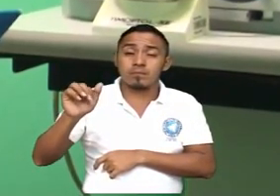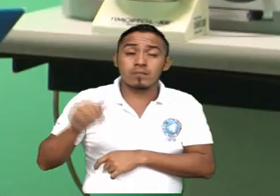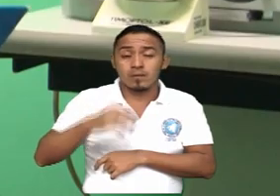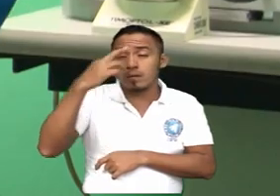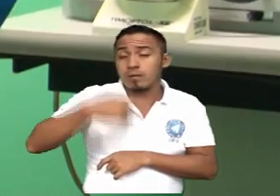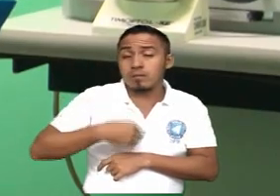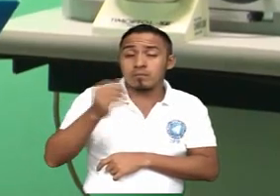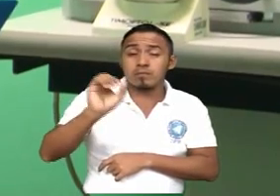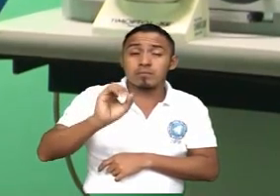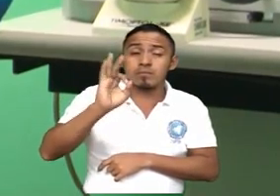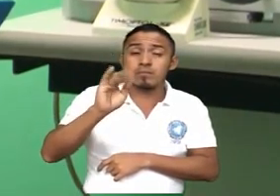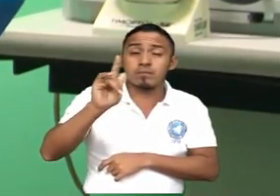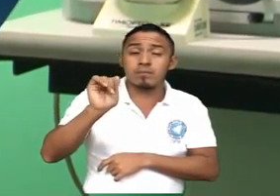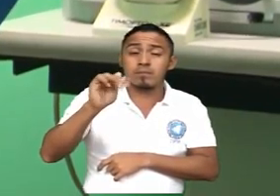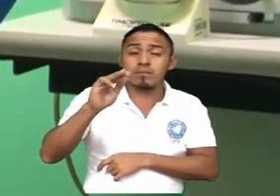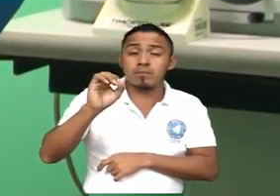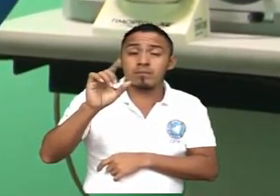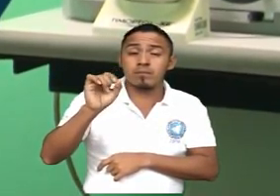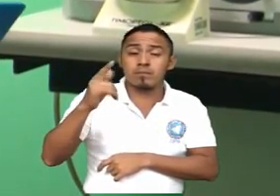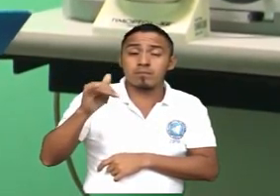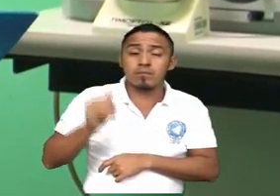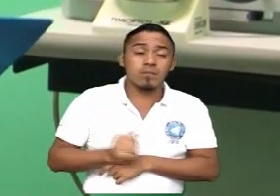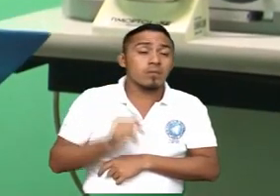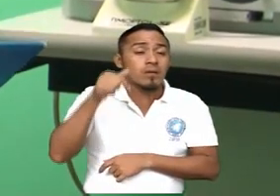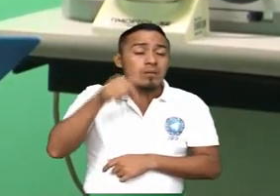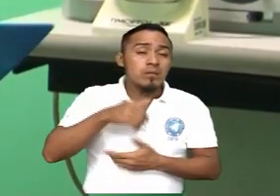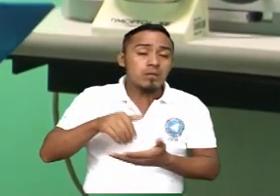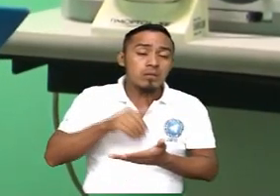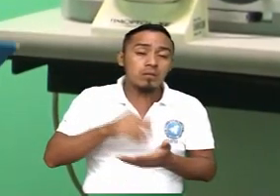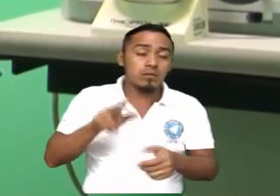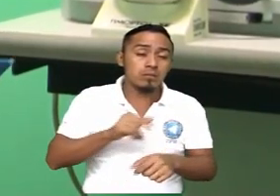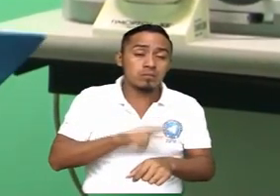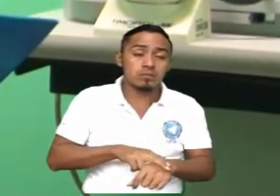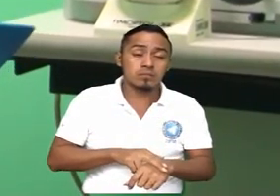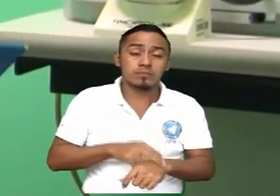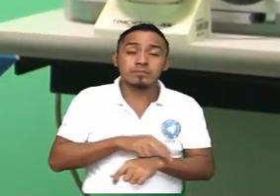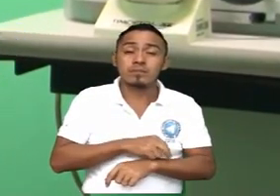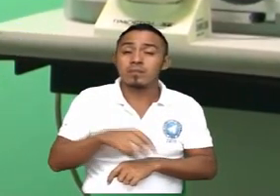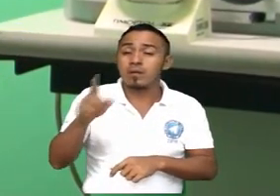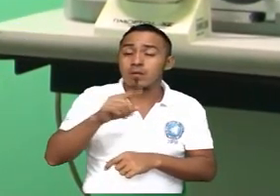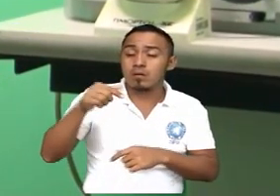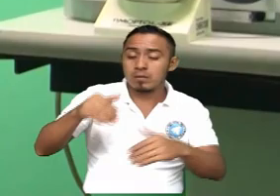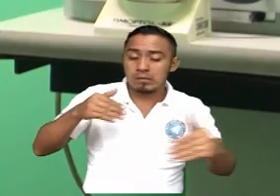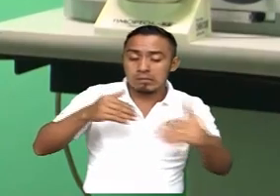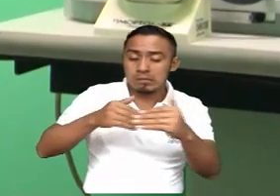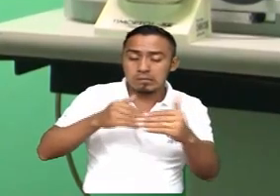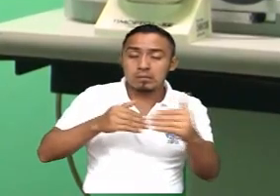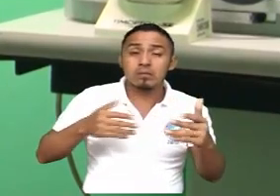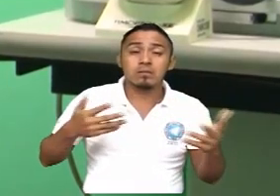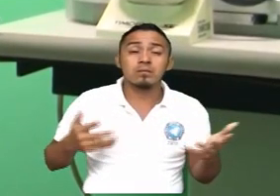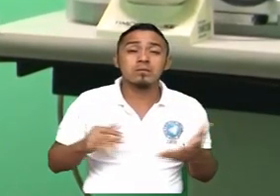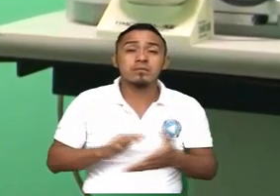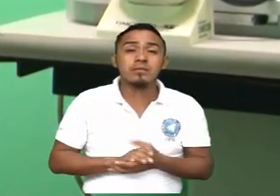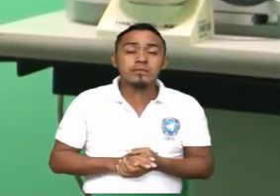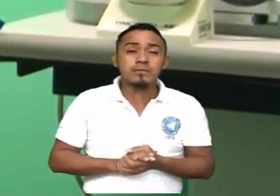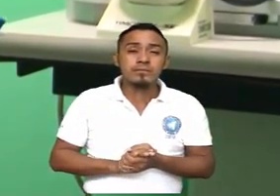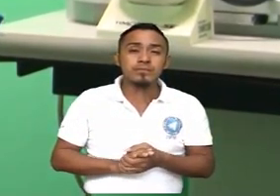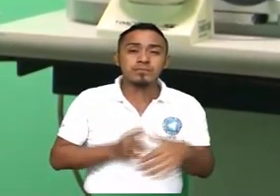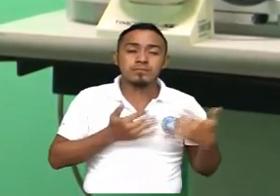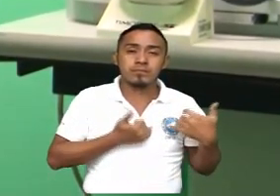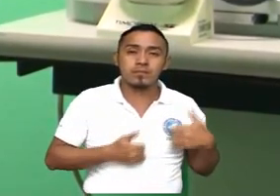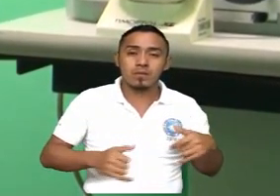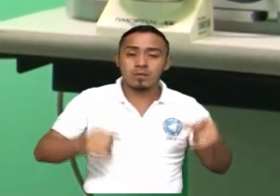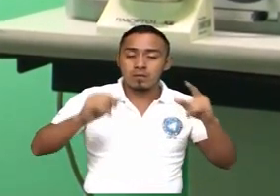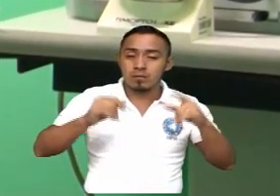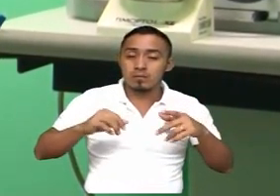oftalmóloga del Centro Nacional de Oftalmología, ubicada en la parte central de Managua, muy cerca del Instituto de